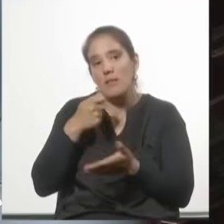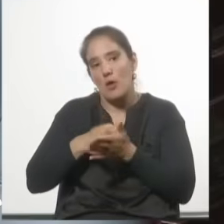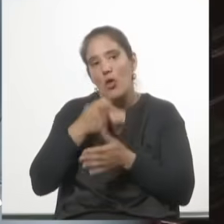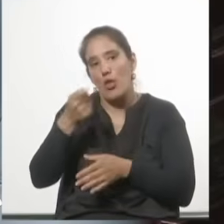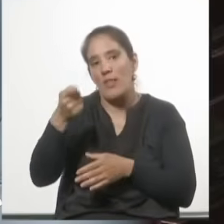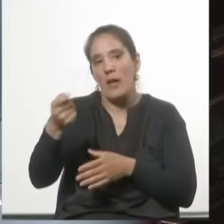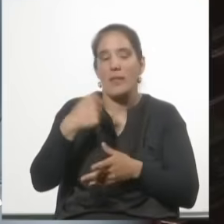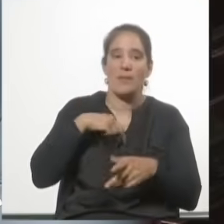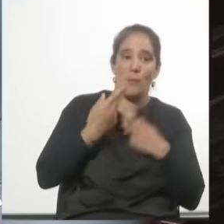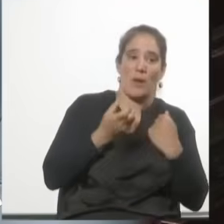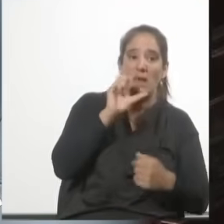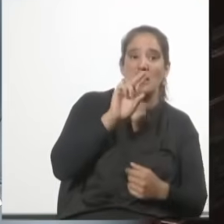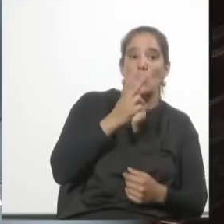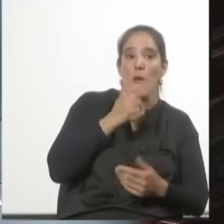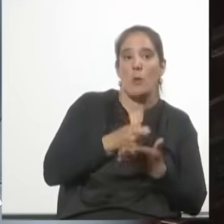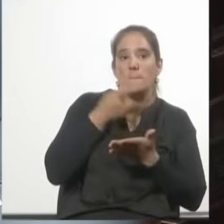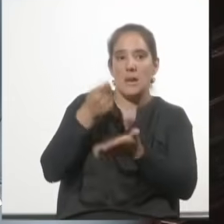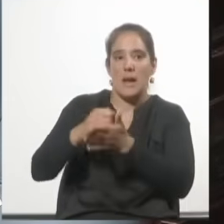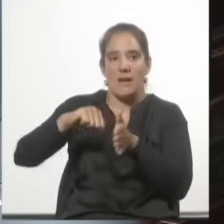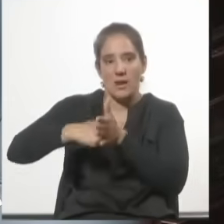la intervención.